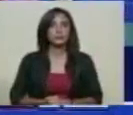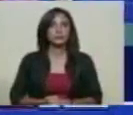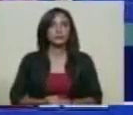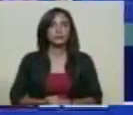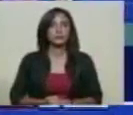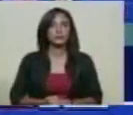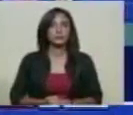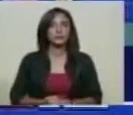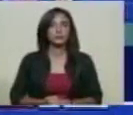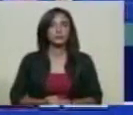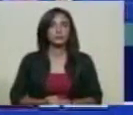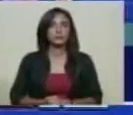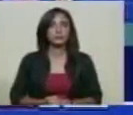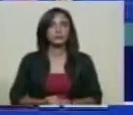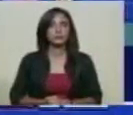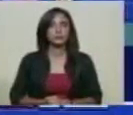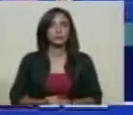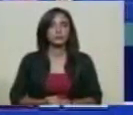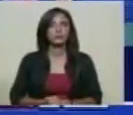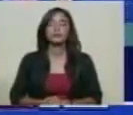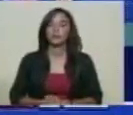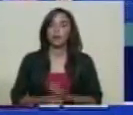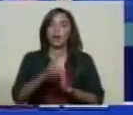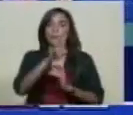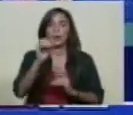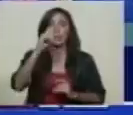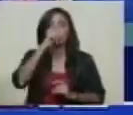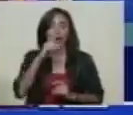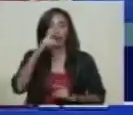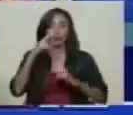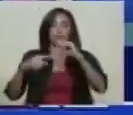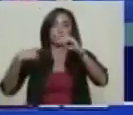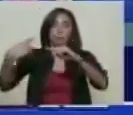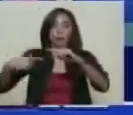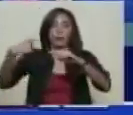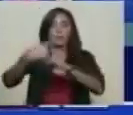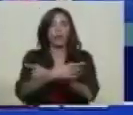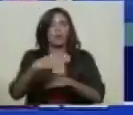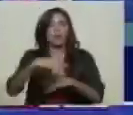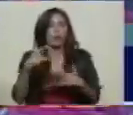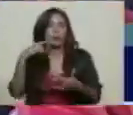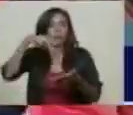Fíjense ustedes, 20 años después, ¿dónde estamos parados?